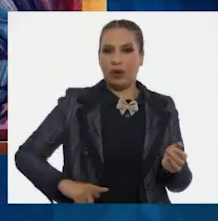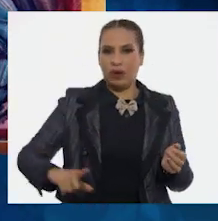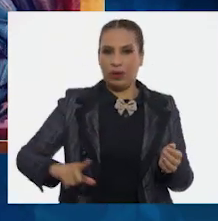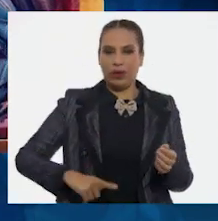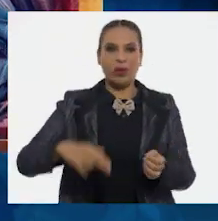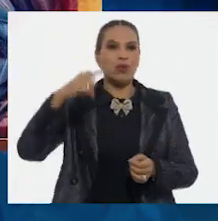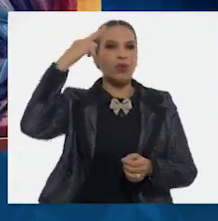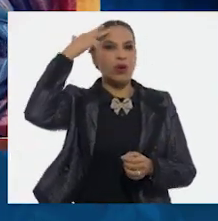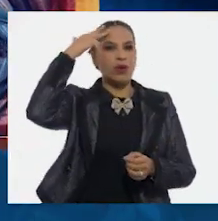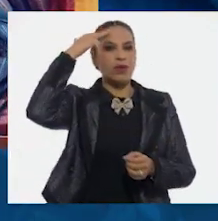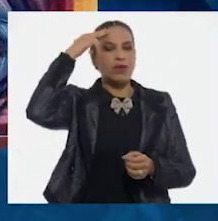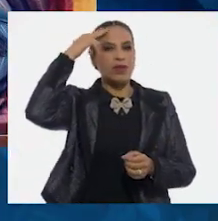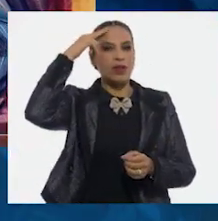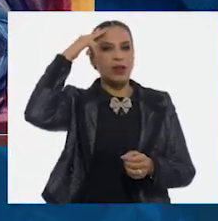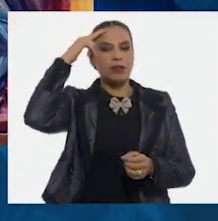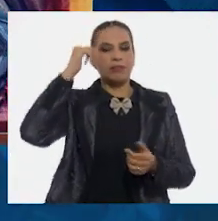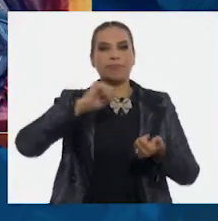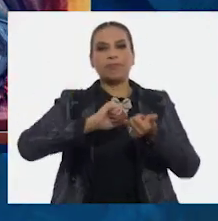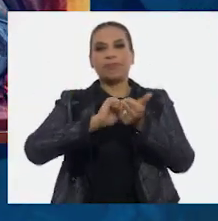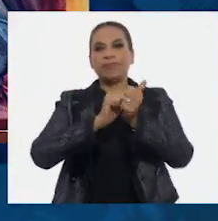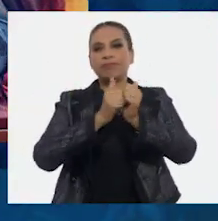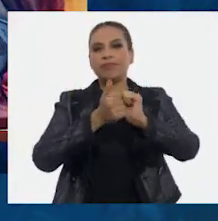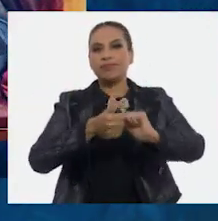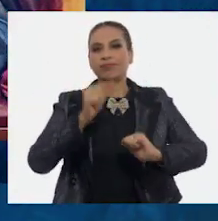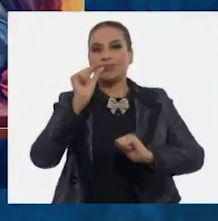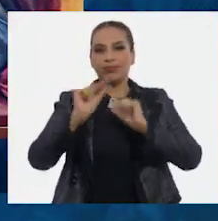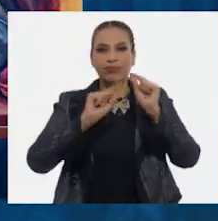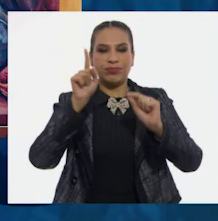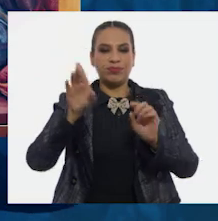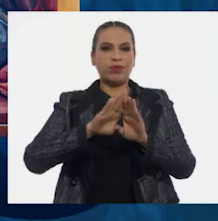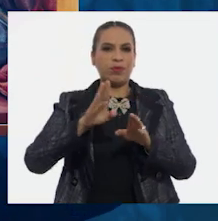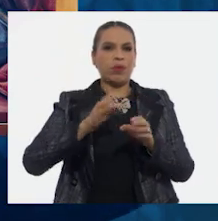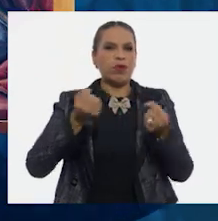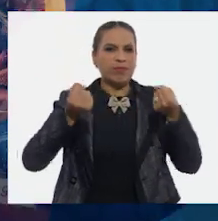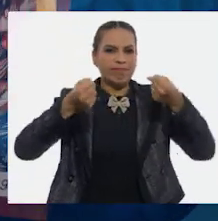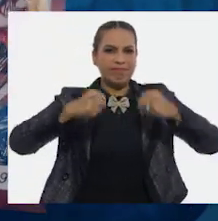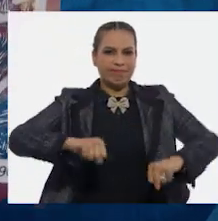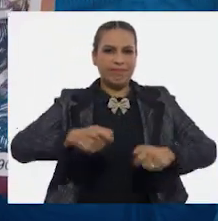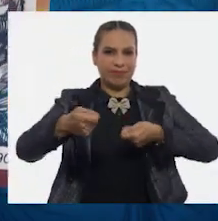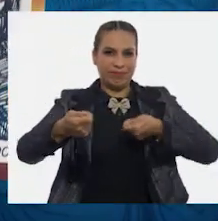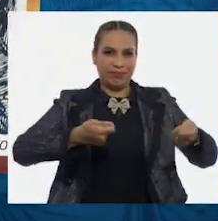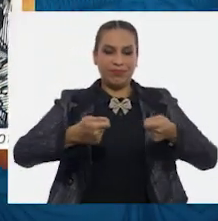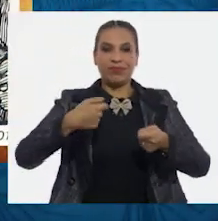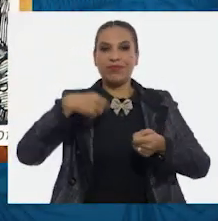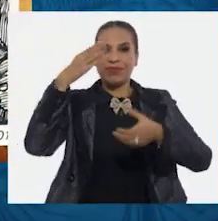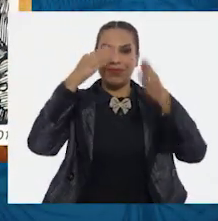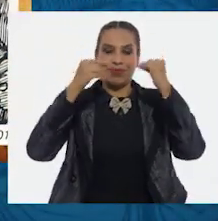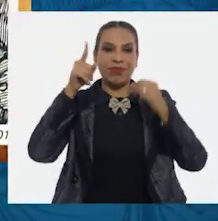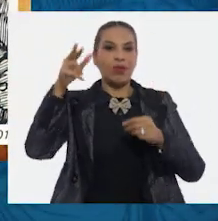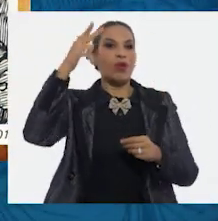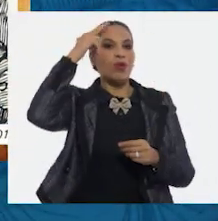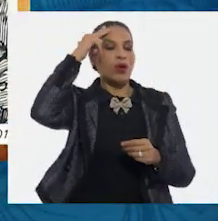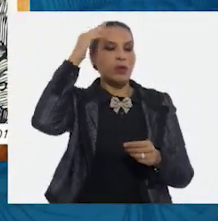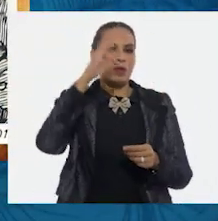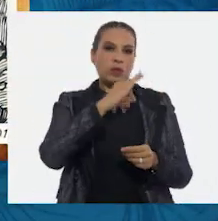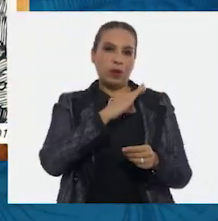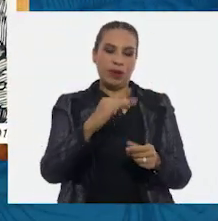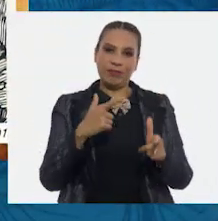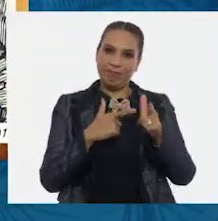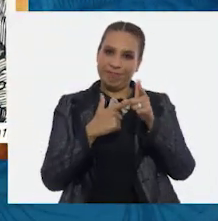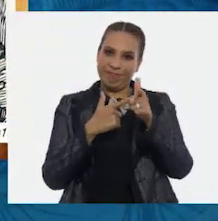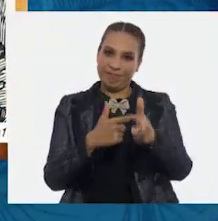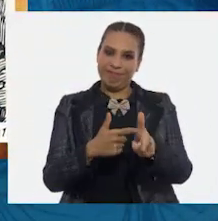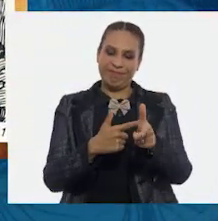Porfirio Díaz se fue convirtiendo poco a poco en una dictadura. Y sí, yo aprendí que Porfirio Díaz pudo